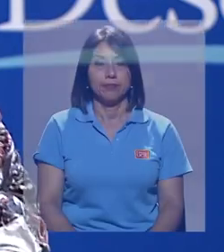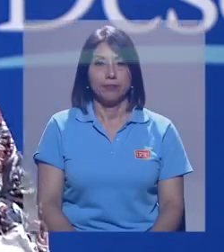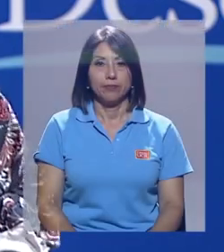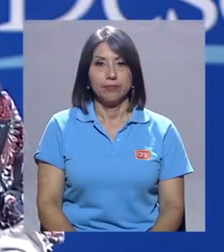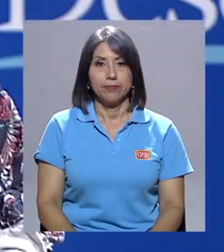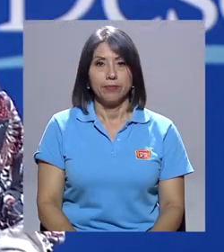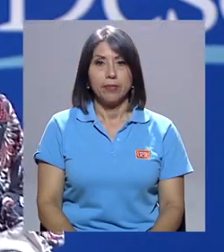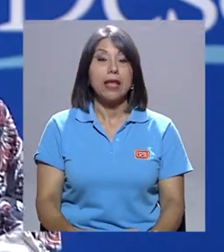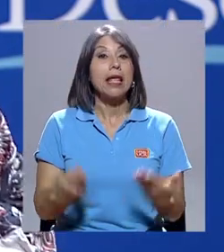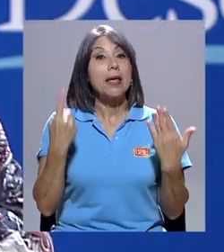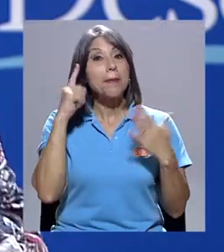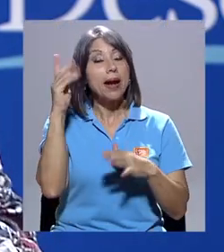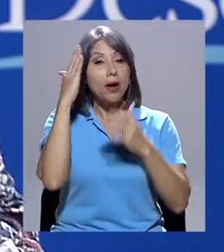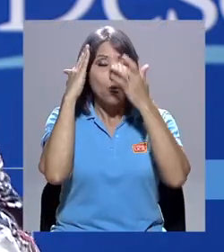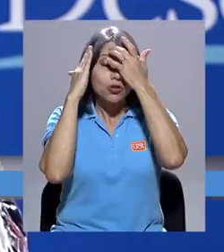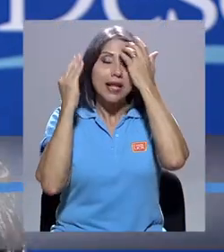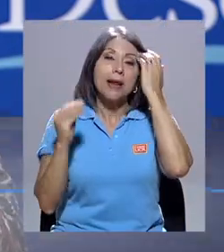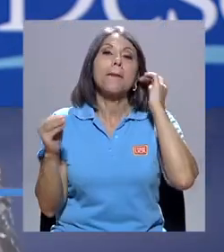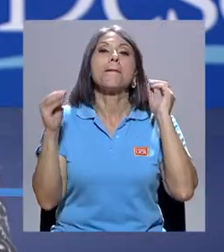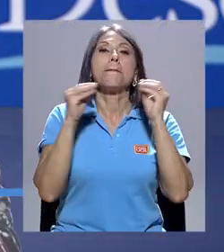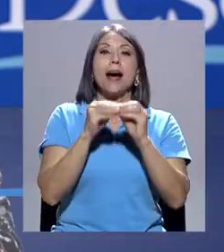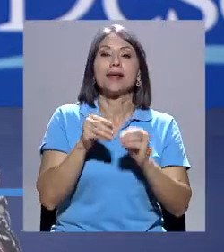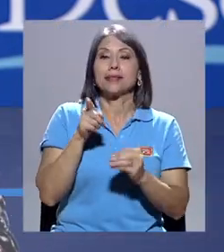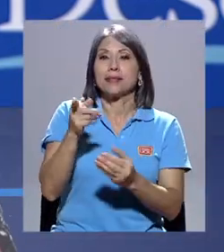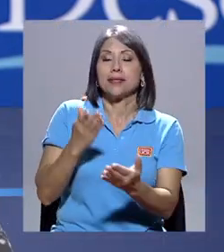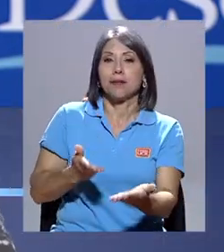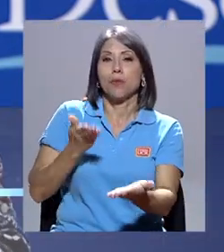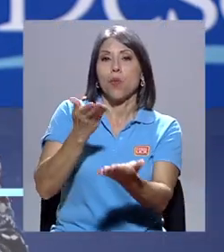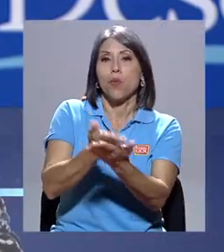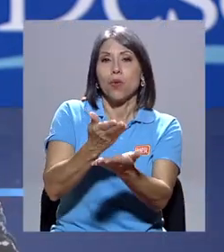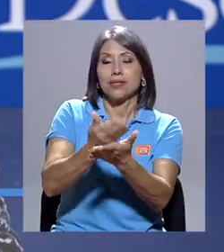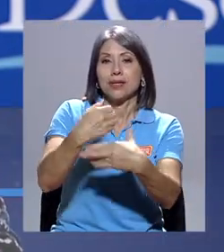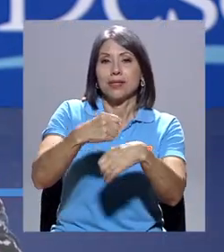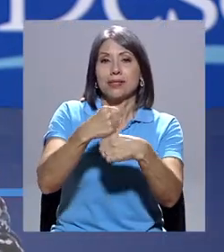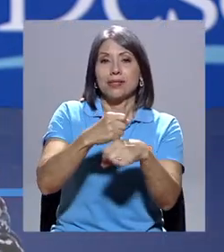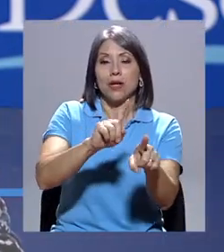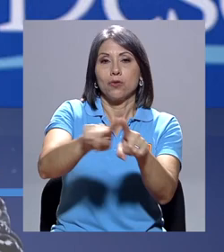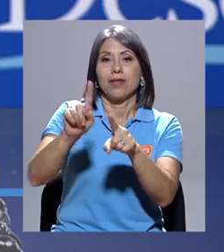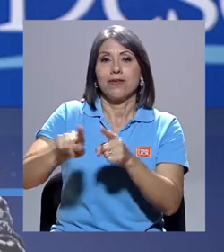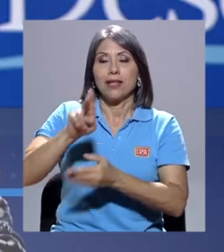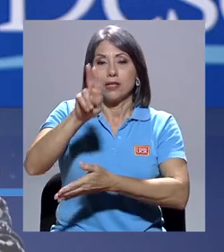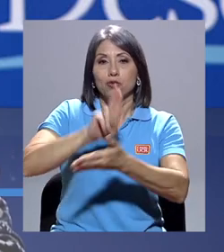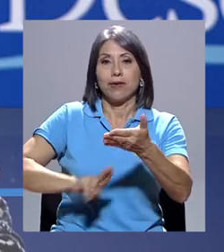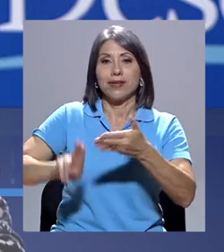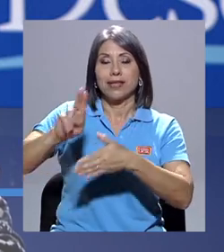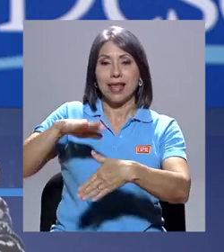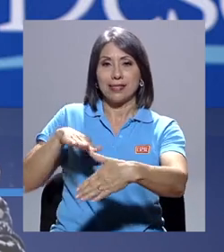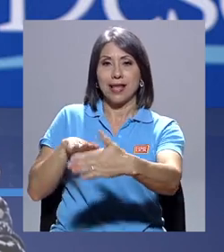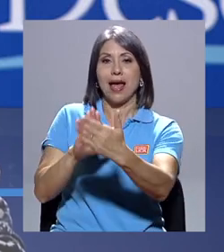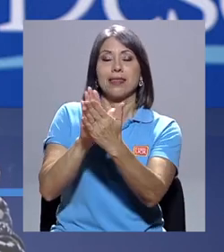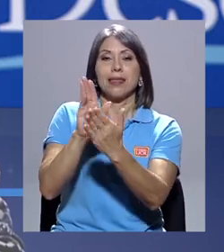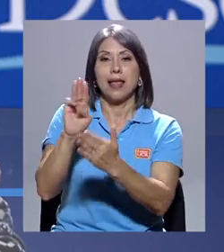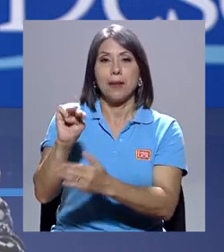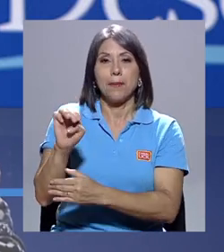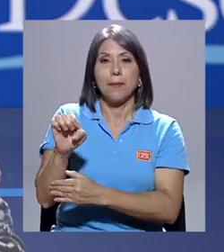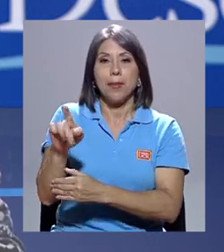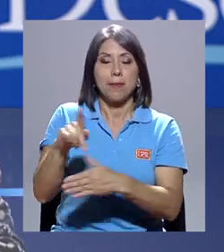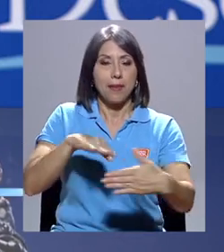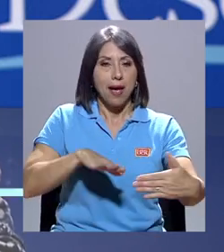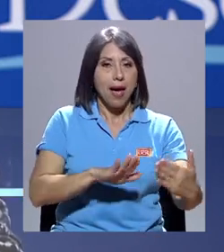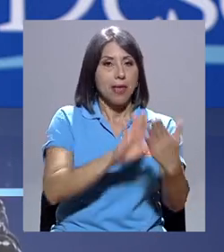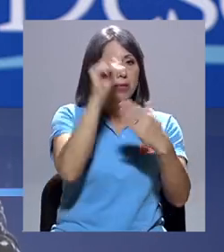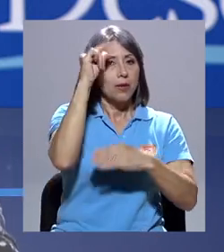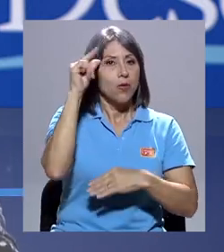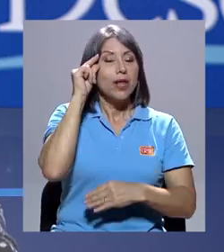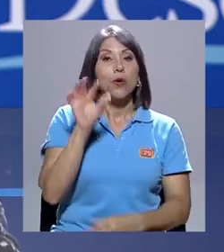y precisamente para conocer un poco más sobre esta propuesta que las universidades públicas le han hecho al ministerio de educación pública y al gobierno de nuestro país he